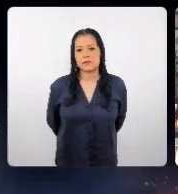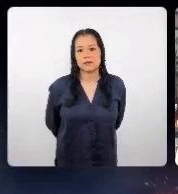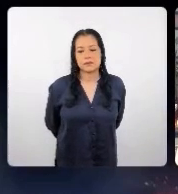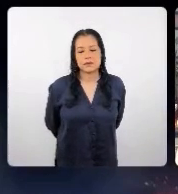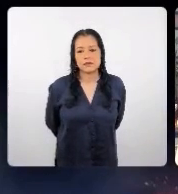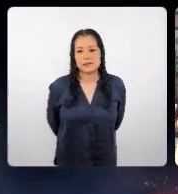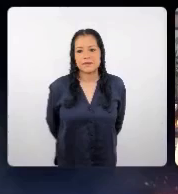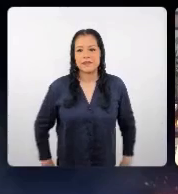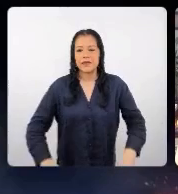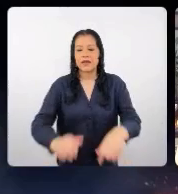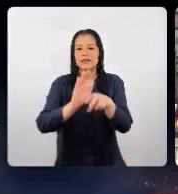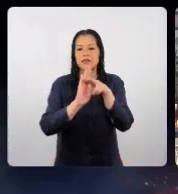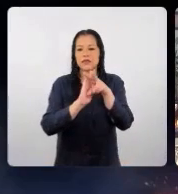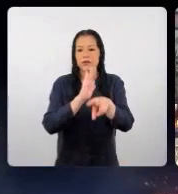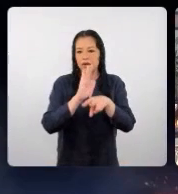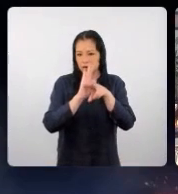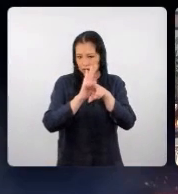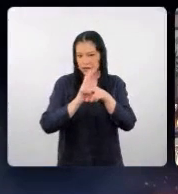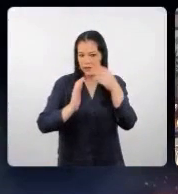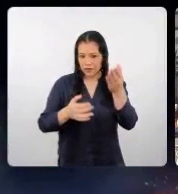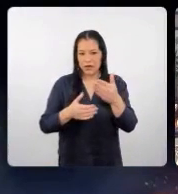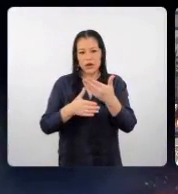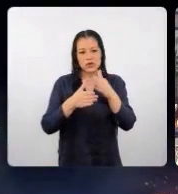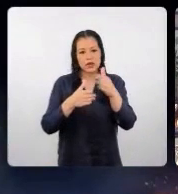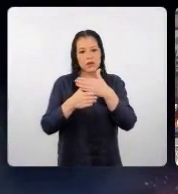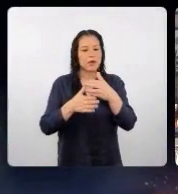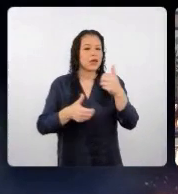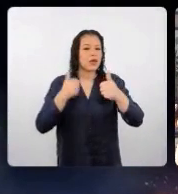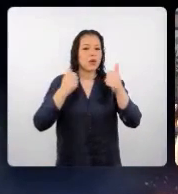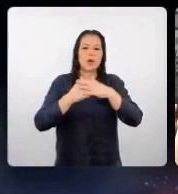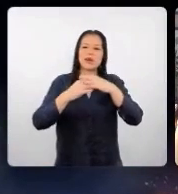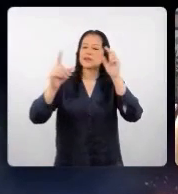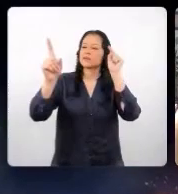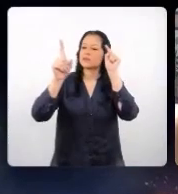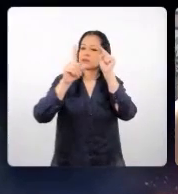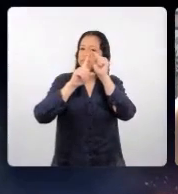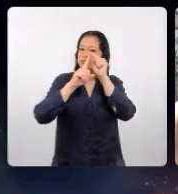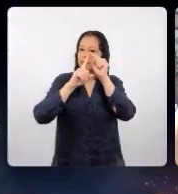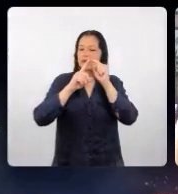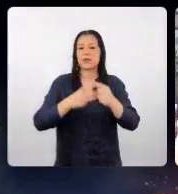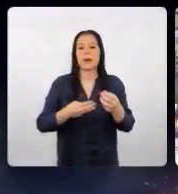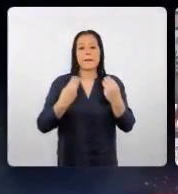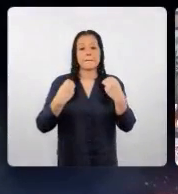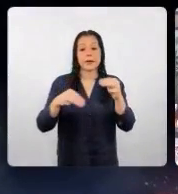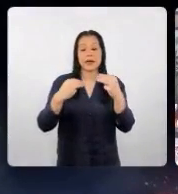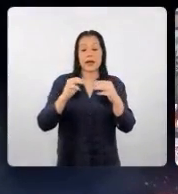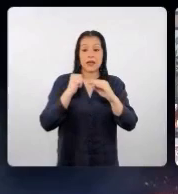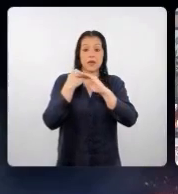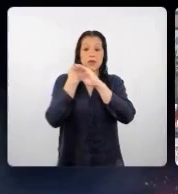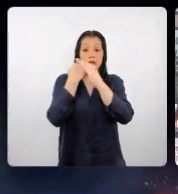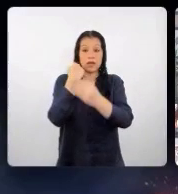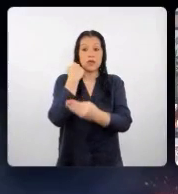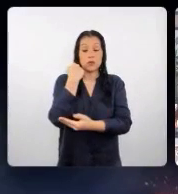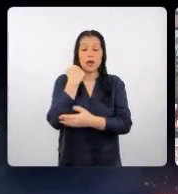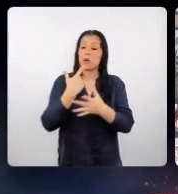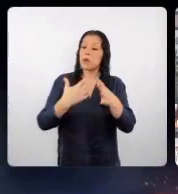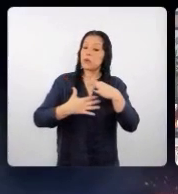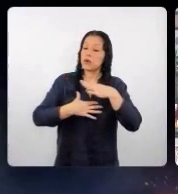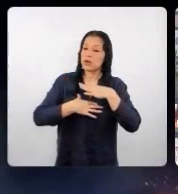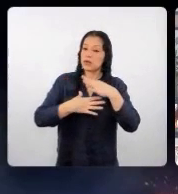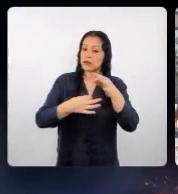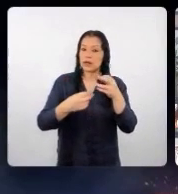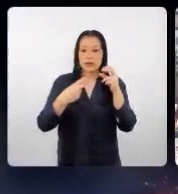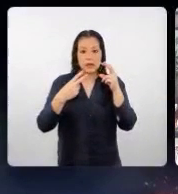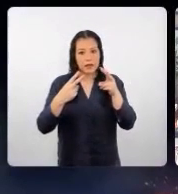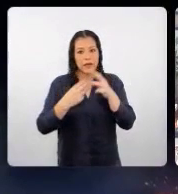Este fue el video de Kenneth, que nos ha compartido un poco cuáles son las perspectivas sobre el mercado de Dubái. Es muy interesante justamente que en